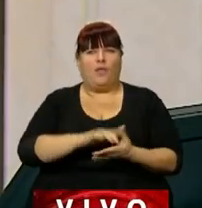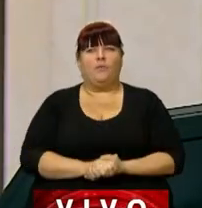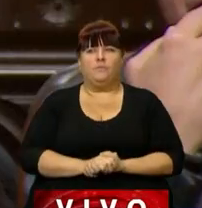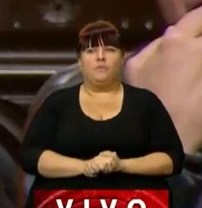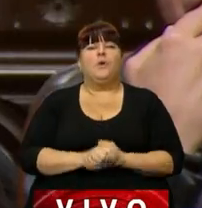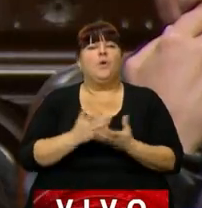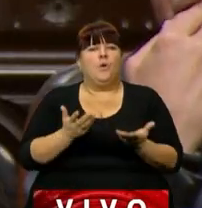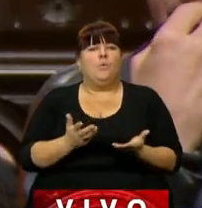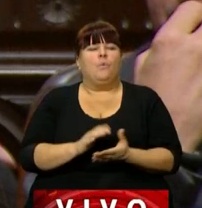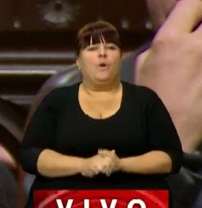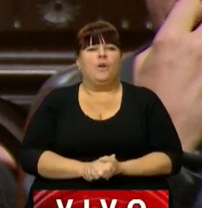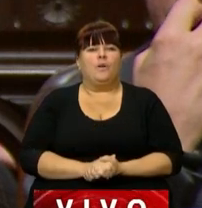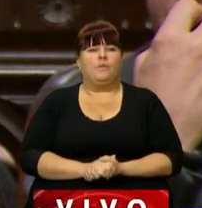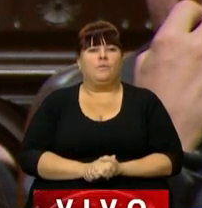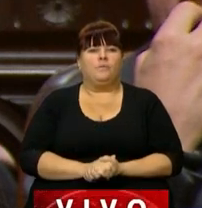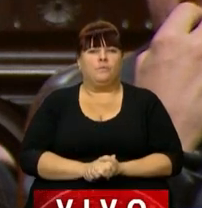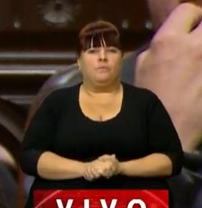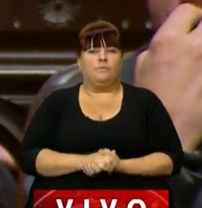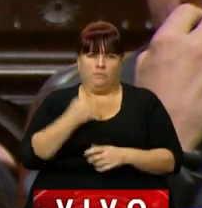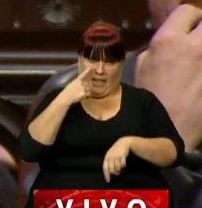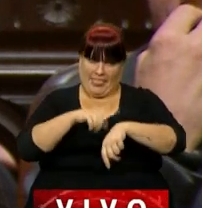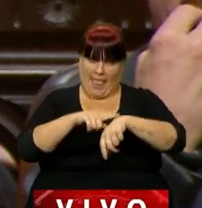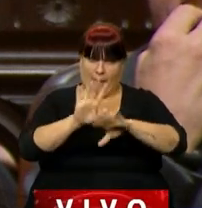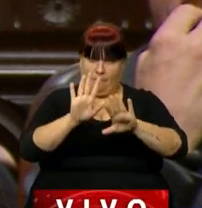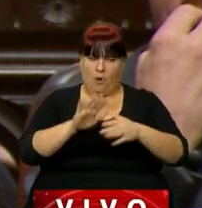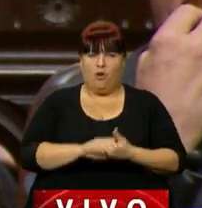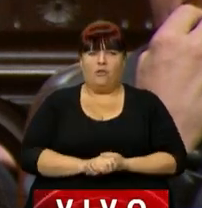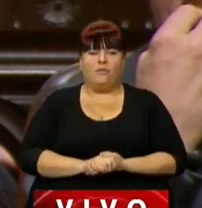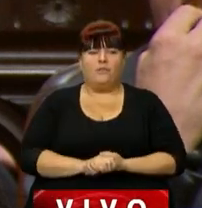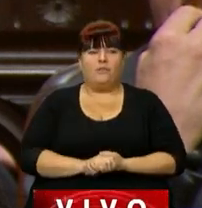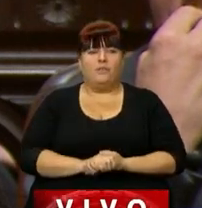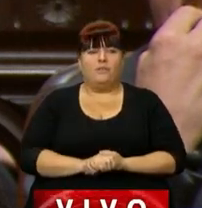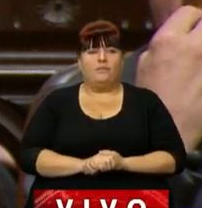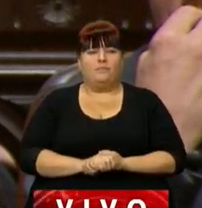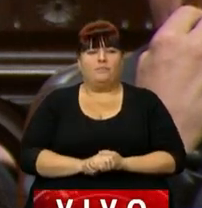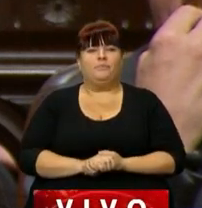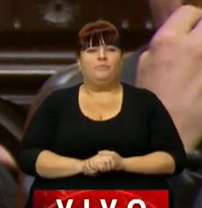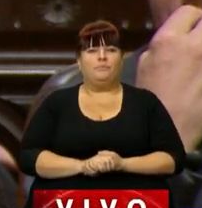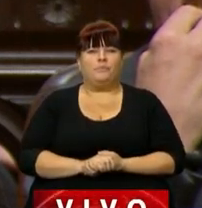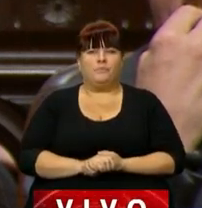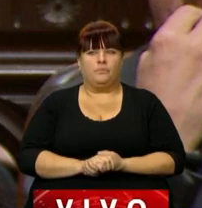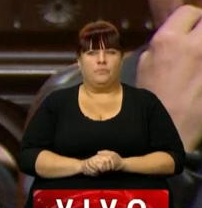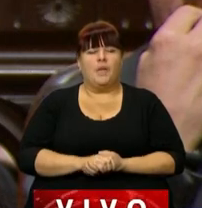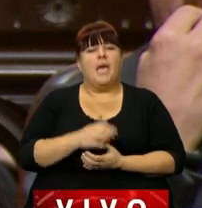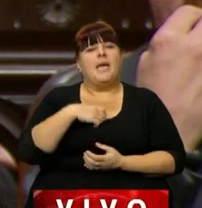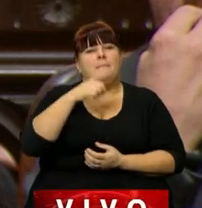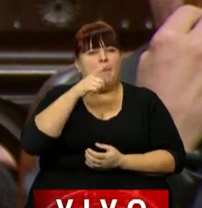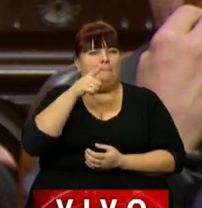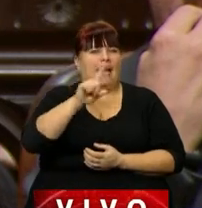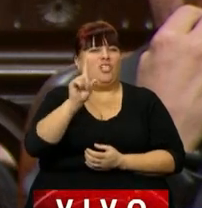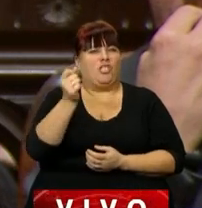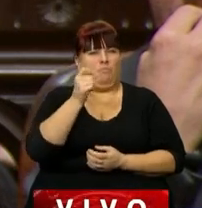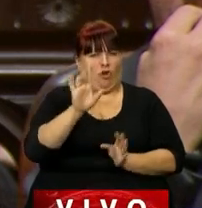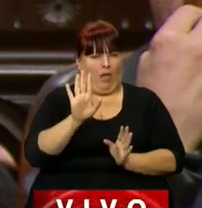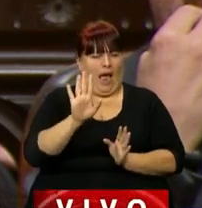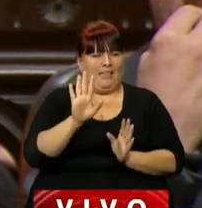Bueno, cuente el tiempo. Me parece que no es relevante.